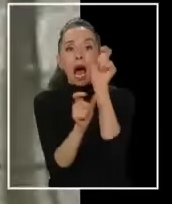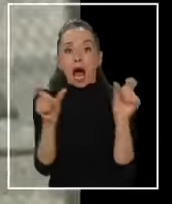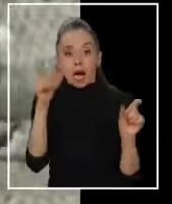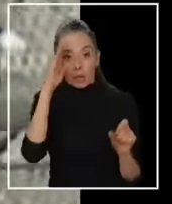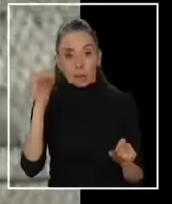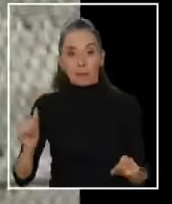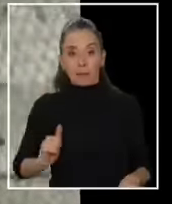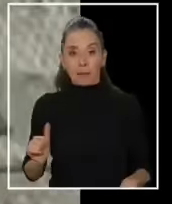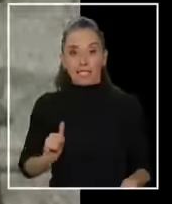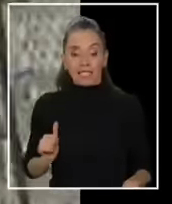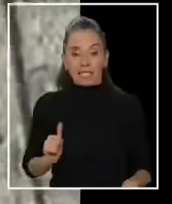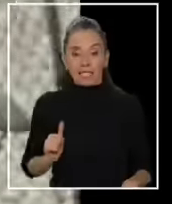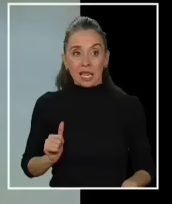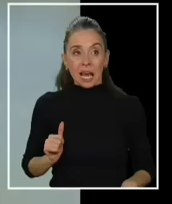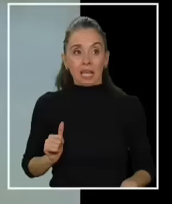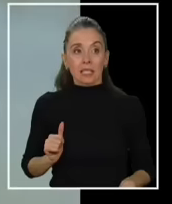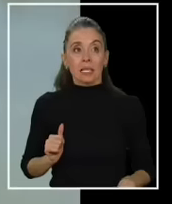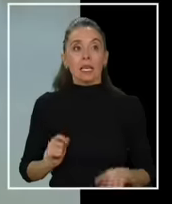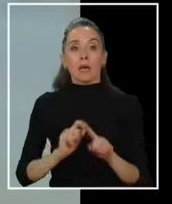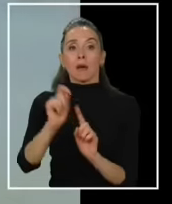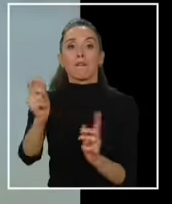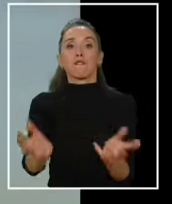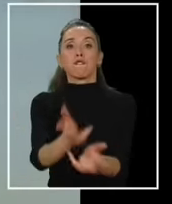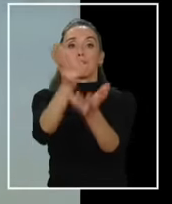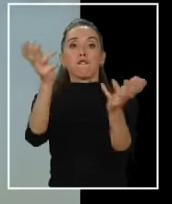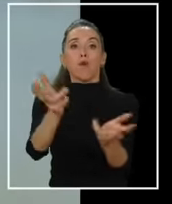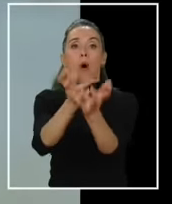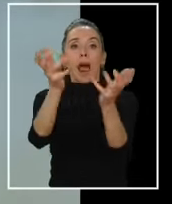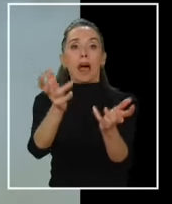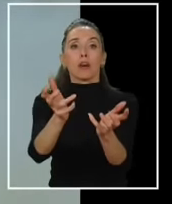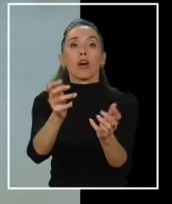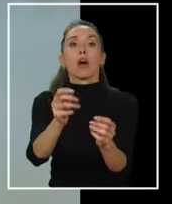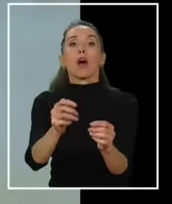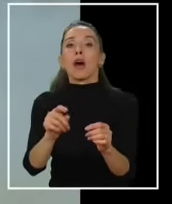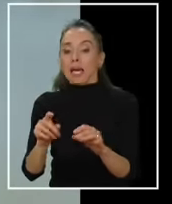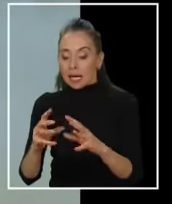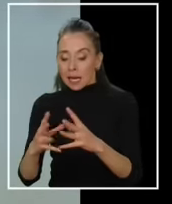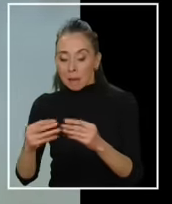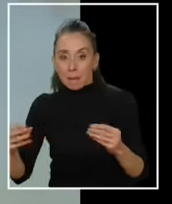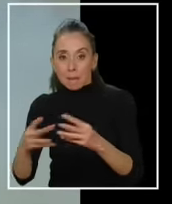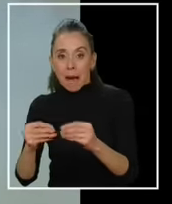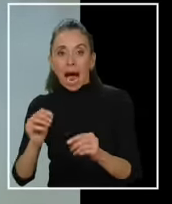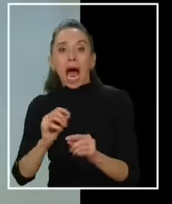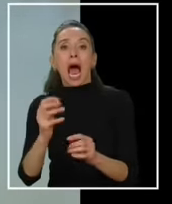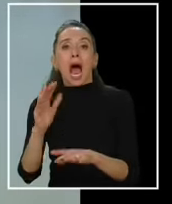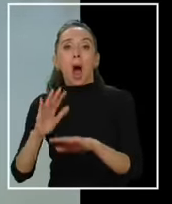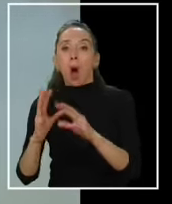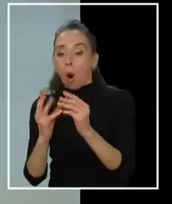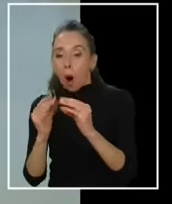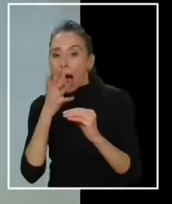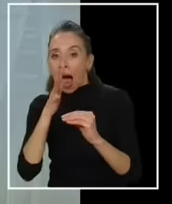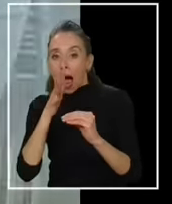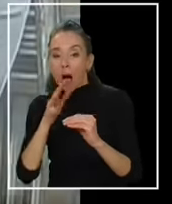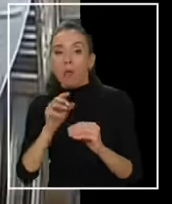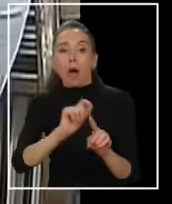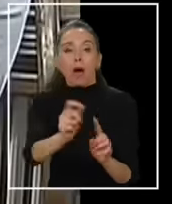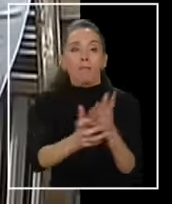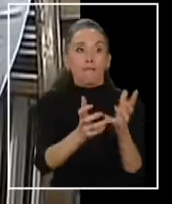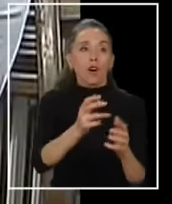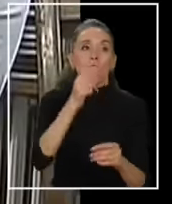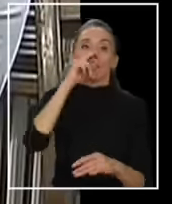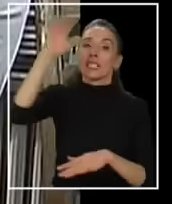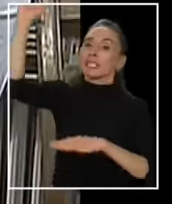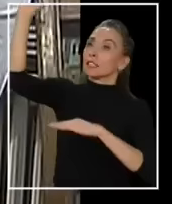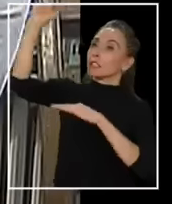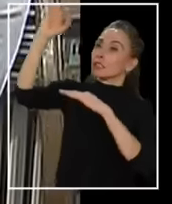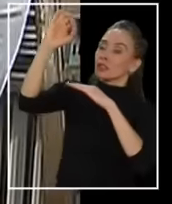estaban haciendo una fogata y quemaban una paja húmeda. Y entonces cuando uno miraba el sol, en la puesta de